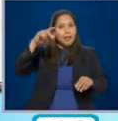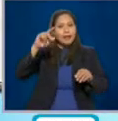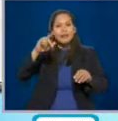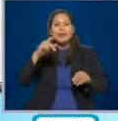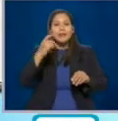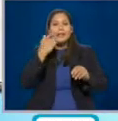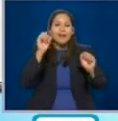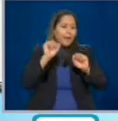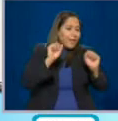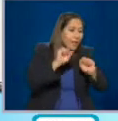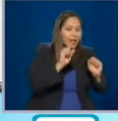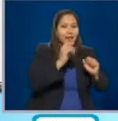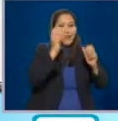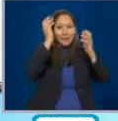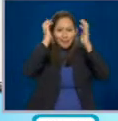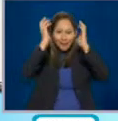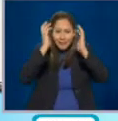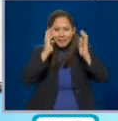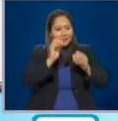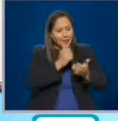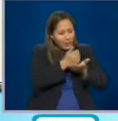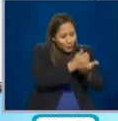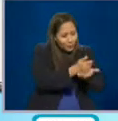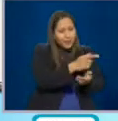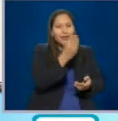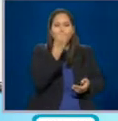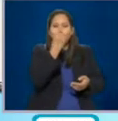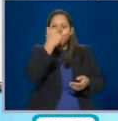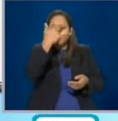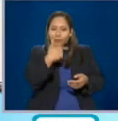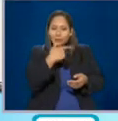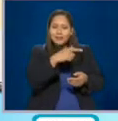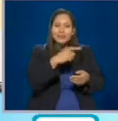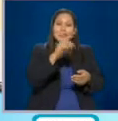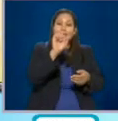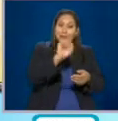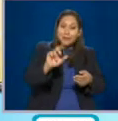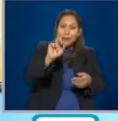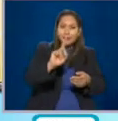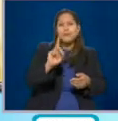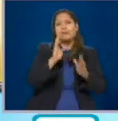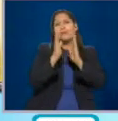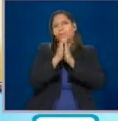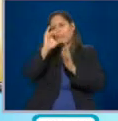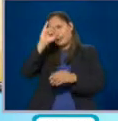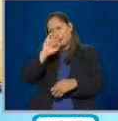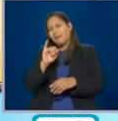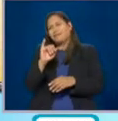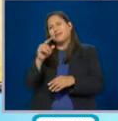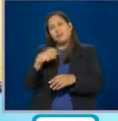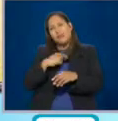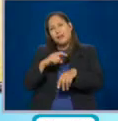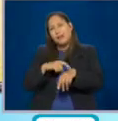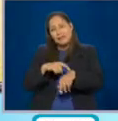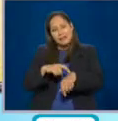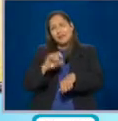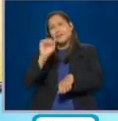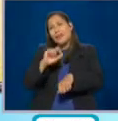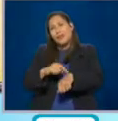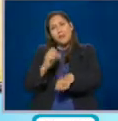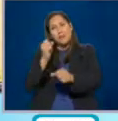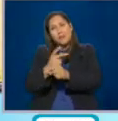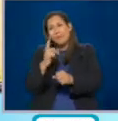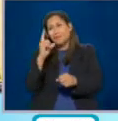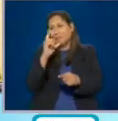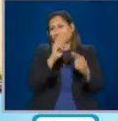quiero verlos, quiero bañarlos, y quiero darles de cenar, y el fin de semana, por favor, le dice al jefe, salgo los sábados temprano y me